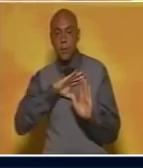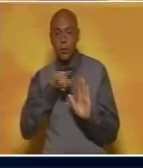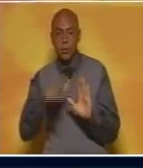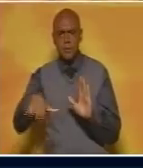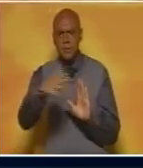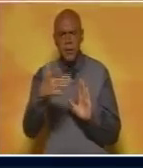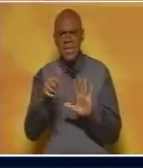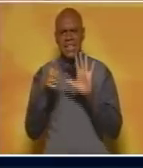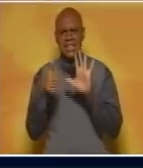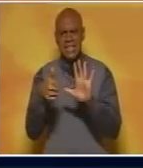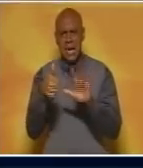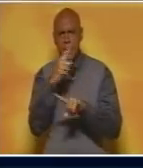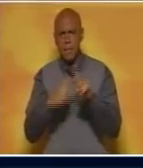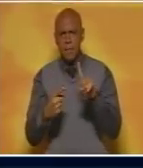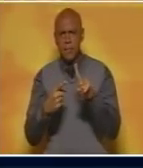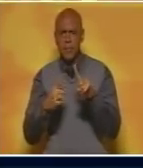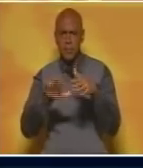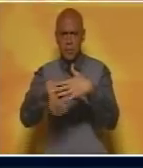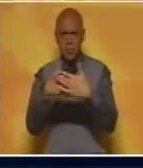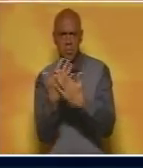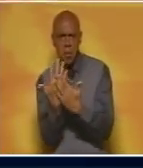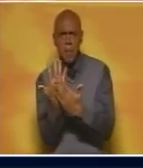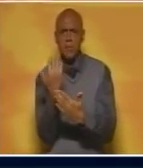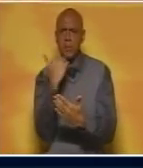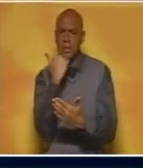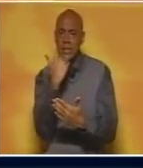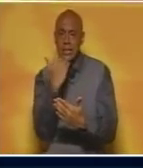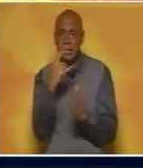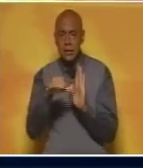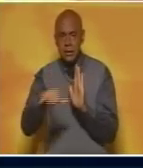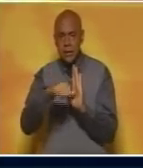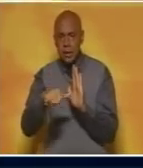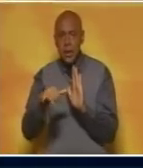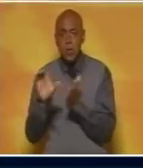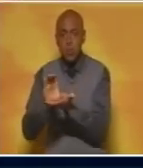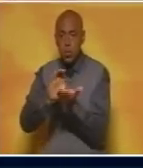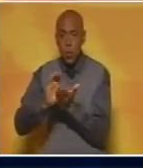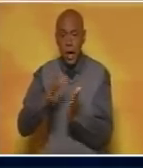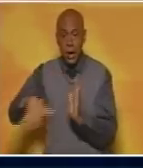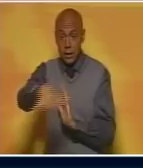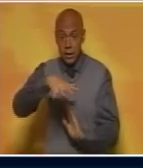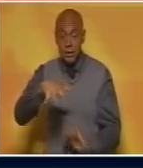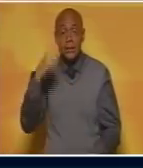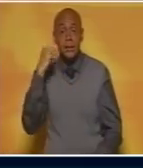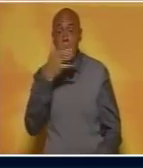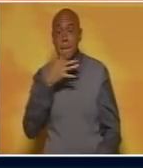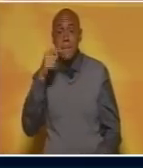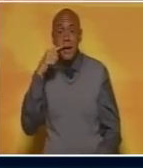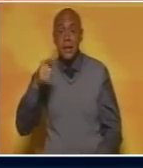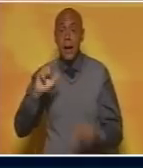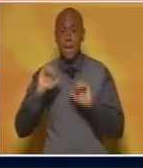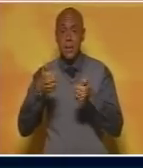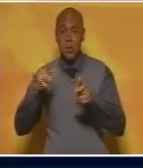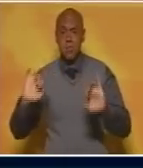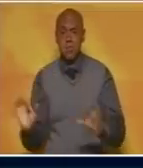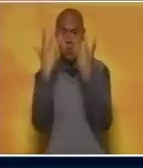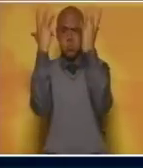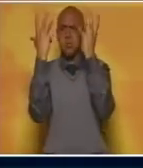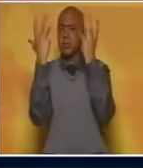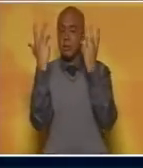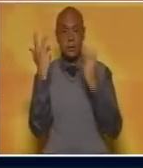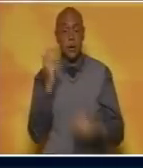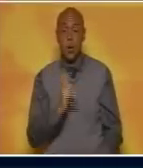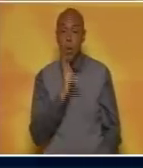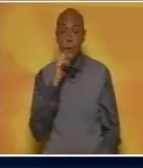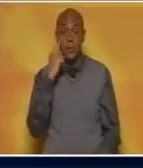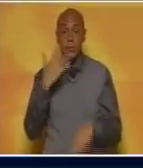las 6:30 de la mañana, hora local, cerca de la ciudad de Rajin, Jharkhand, y provocó un incendio en 3 vagones.